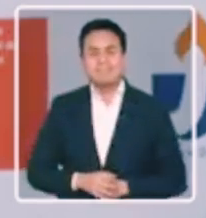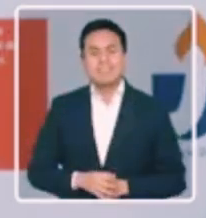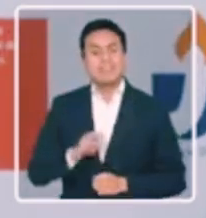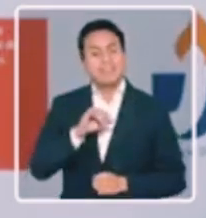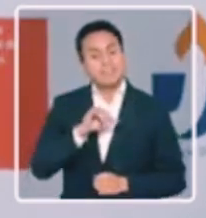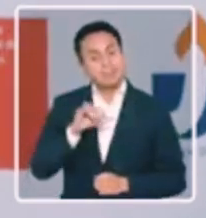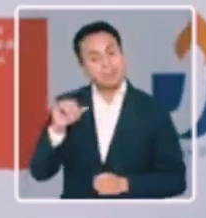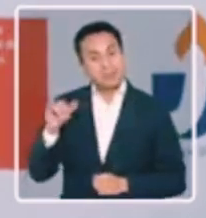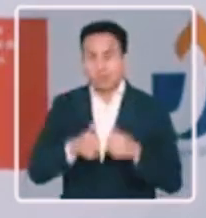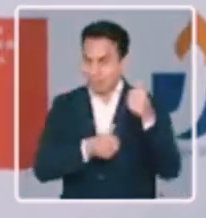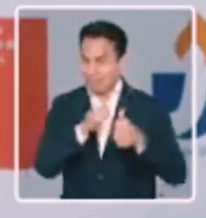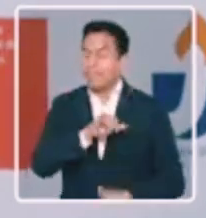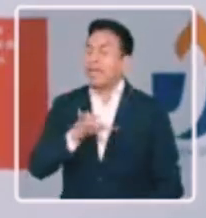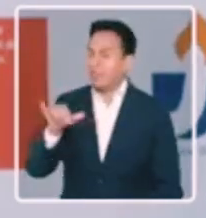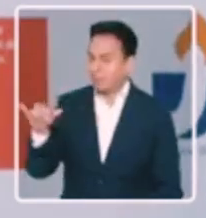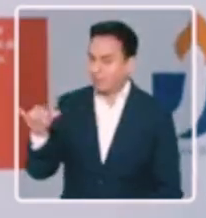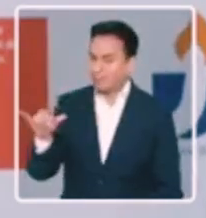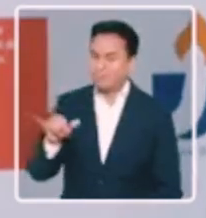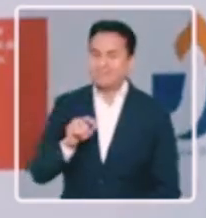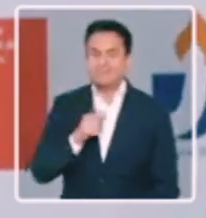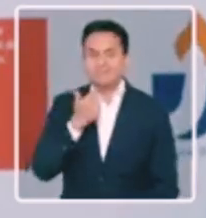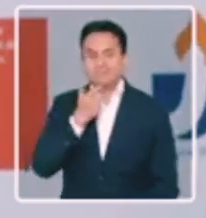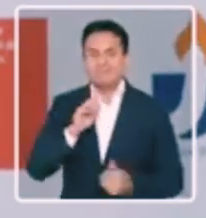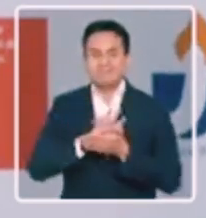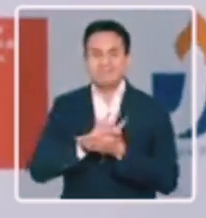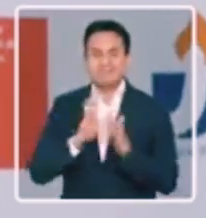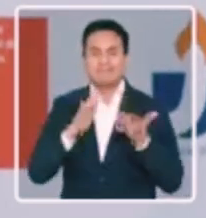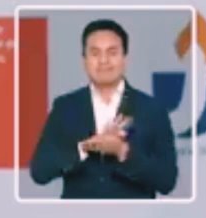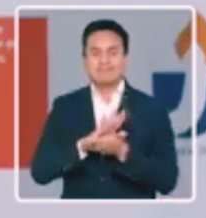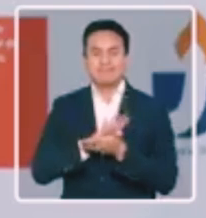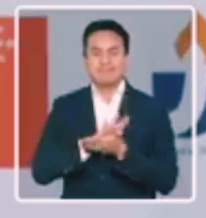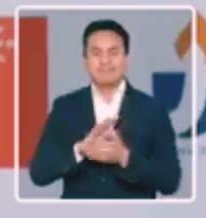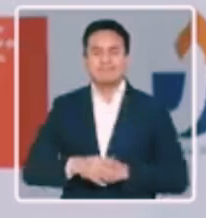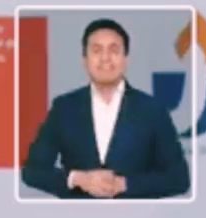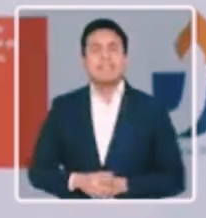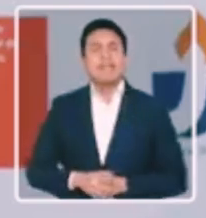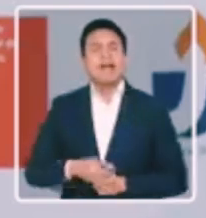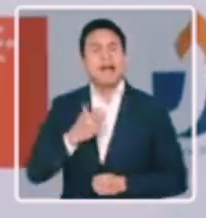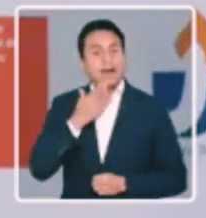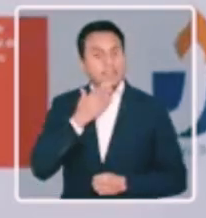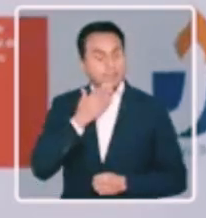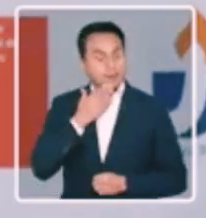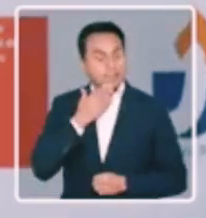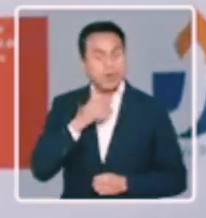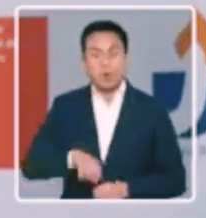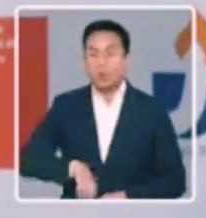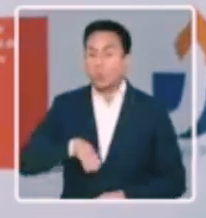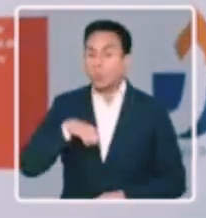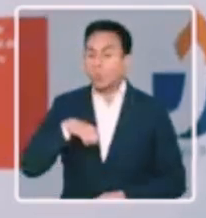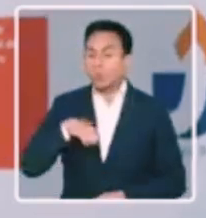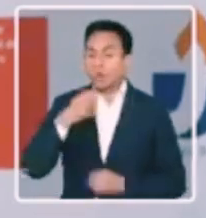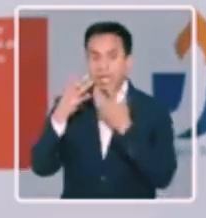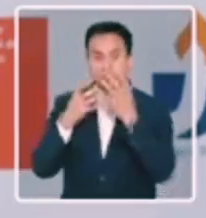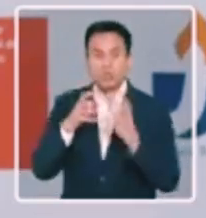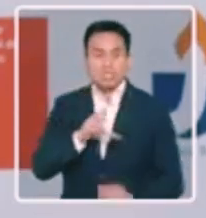después después de la competencia después de la competencia y además el orgullo acá escuchábamos los